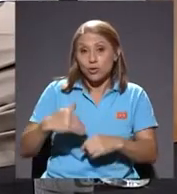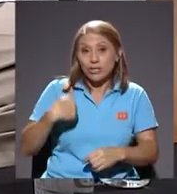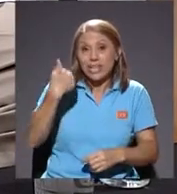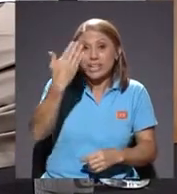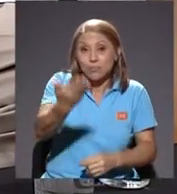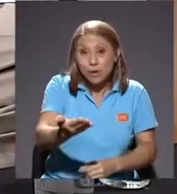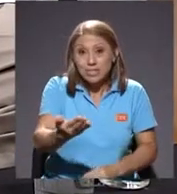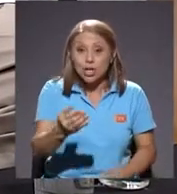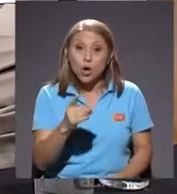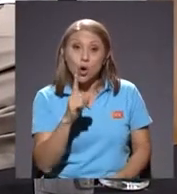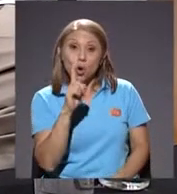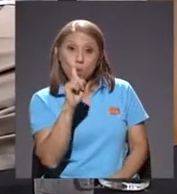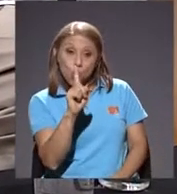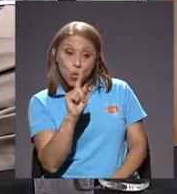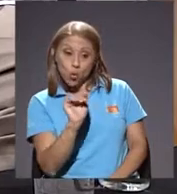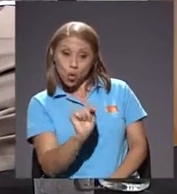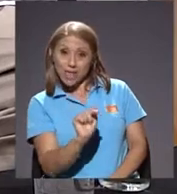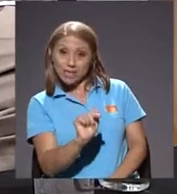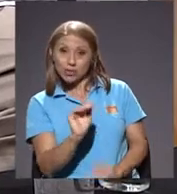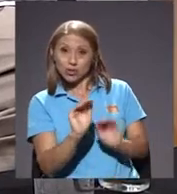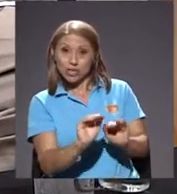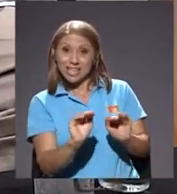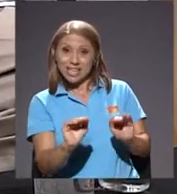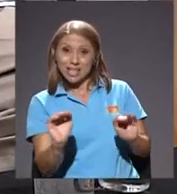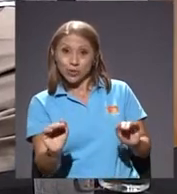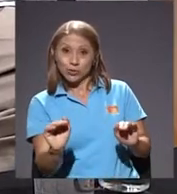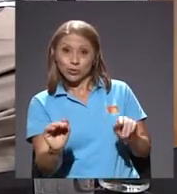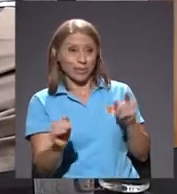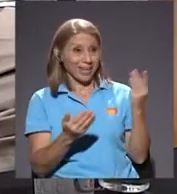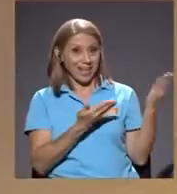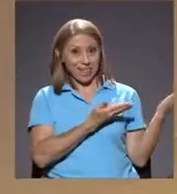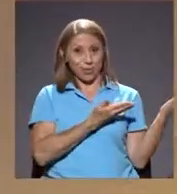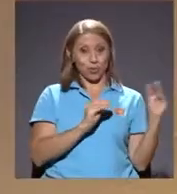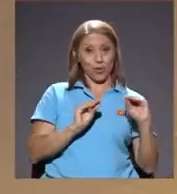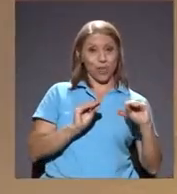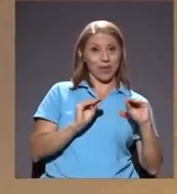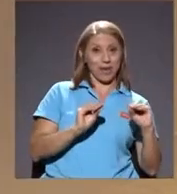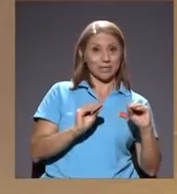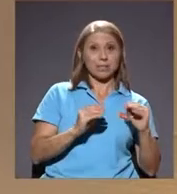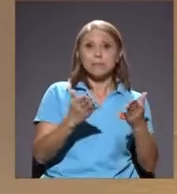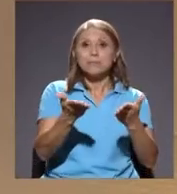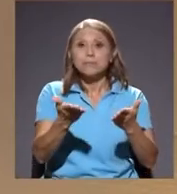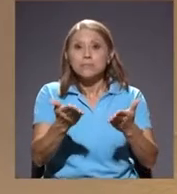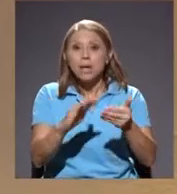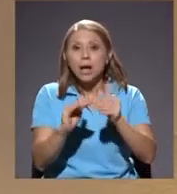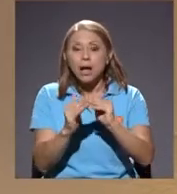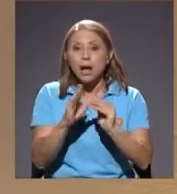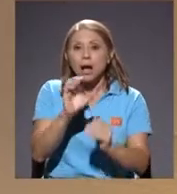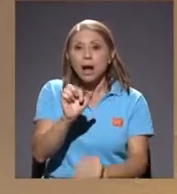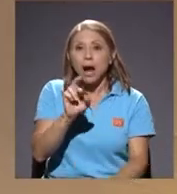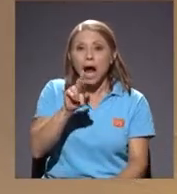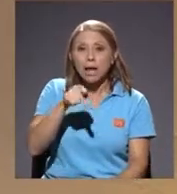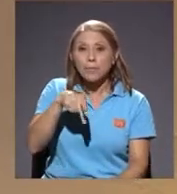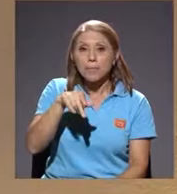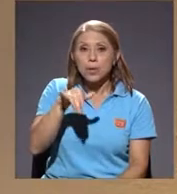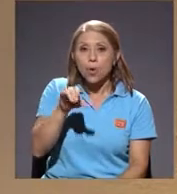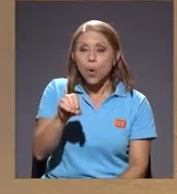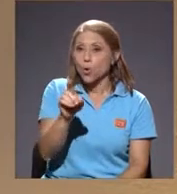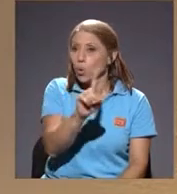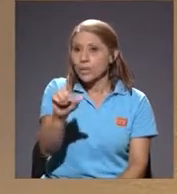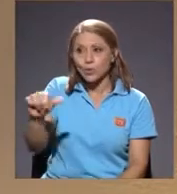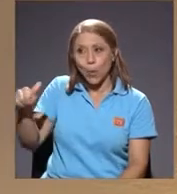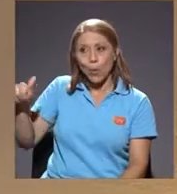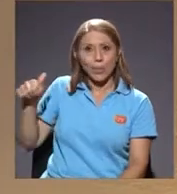nietos a los cuales el doctor le dijo claro y por cierto es la carpio no no no no es ahora